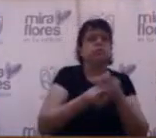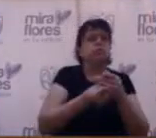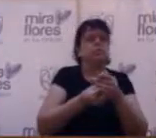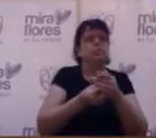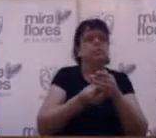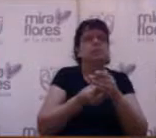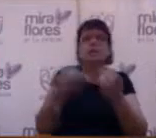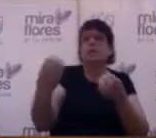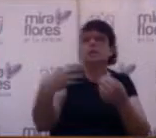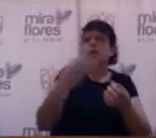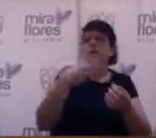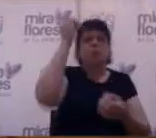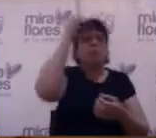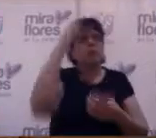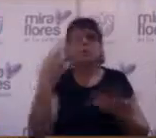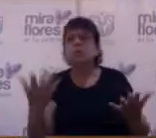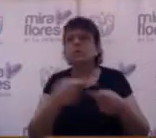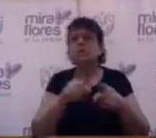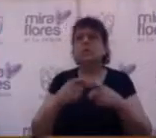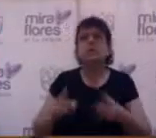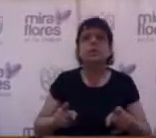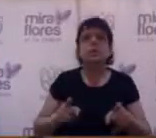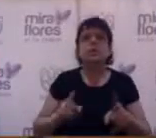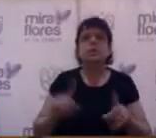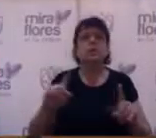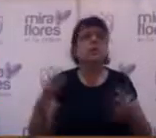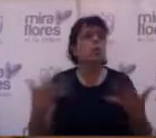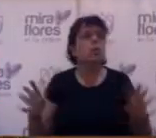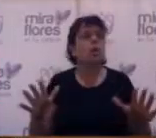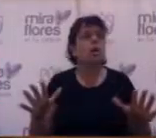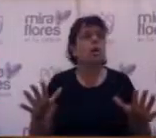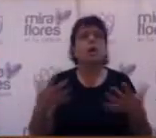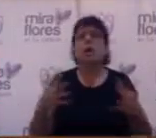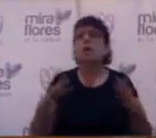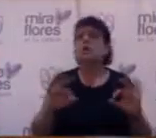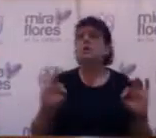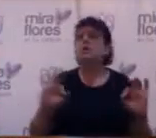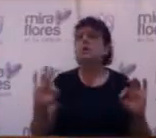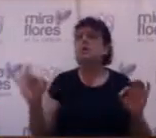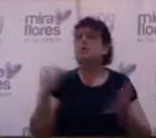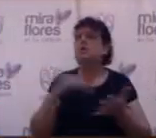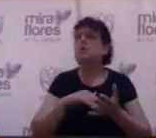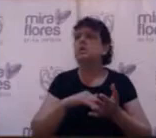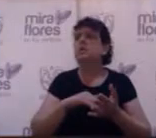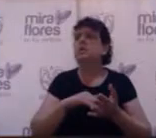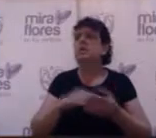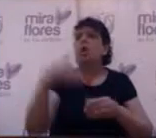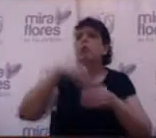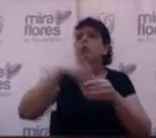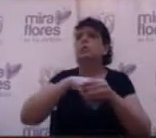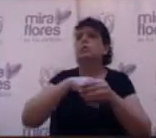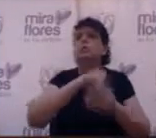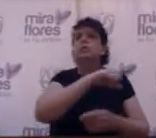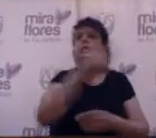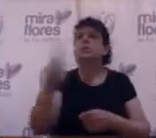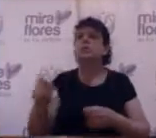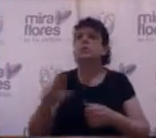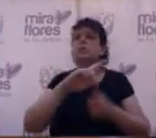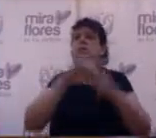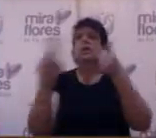o dar alguna apreciación. Si no hubiese ninguna apreciación adicional, procederemos al voto. Aquellos miembros del Consejo que estén a